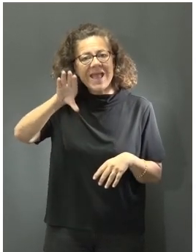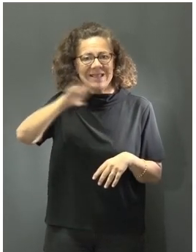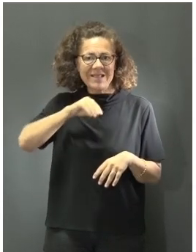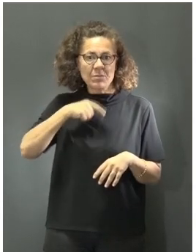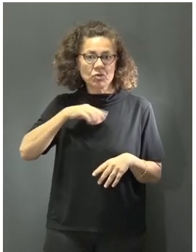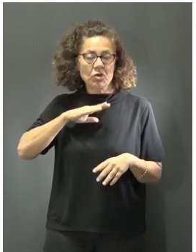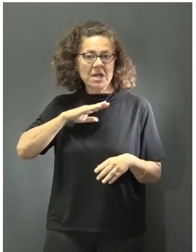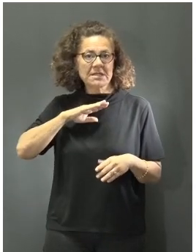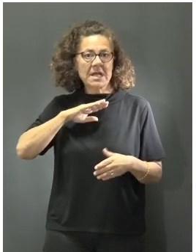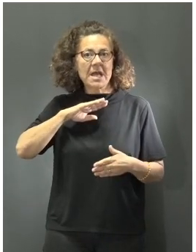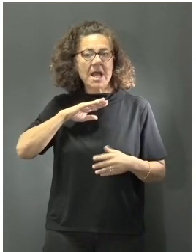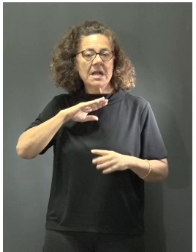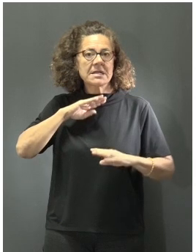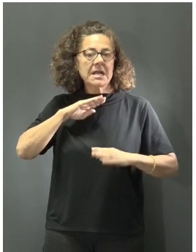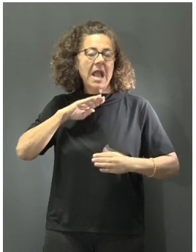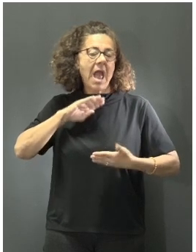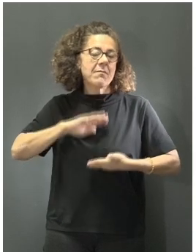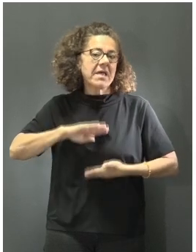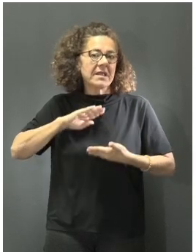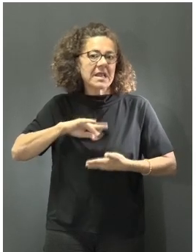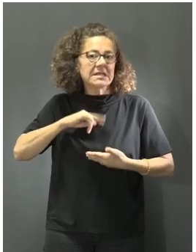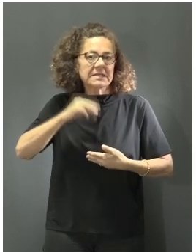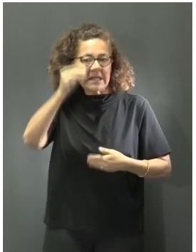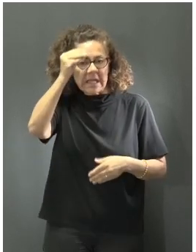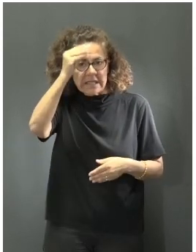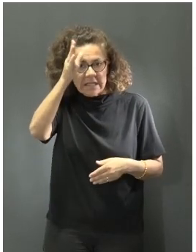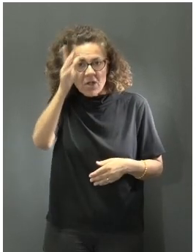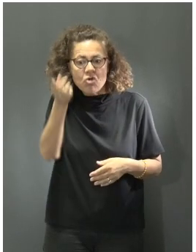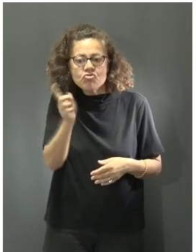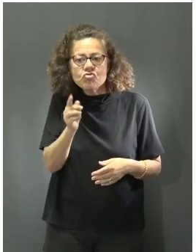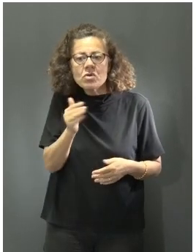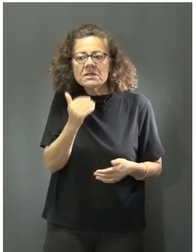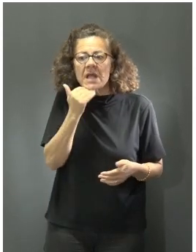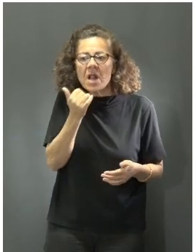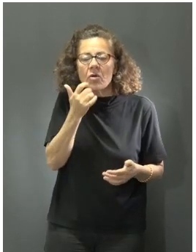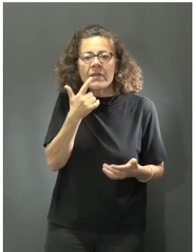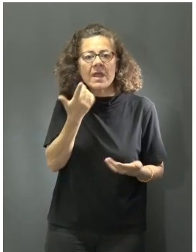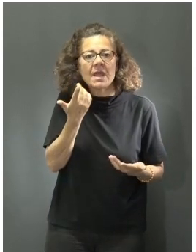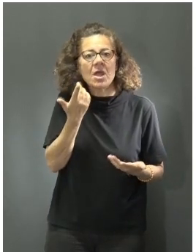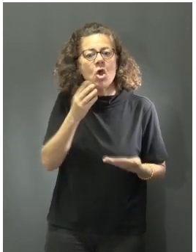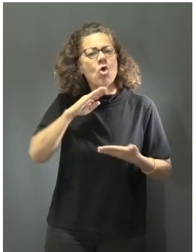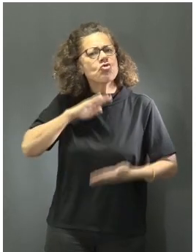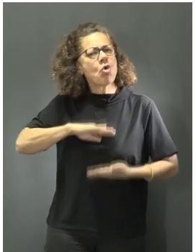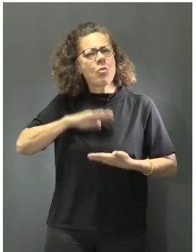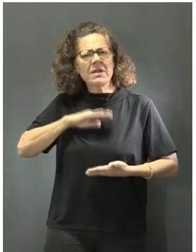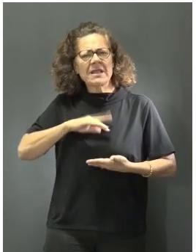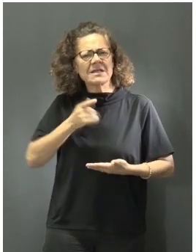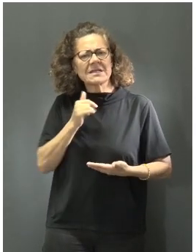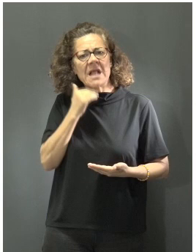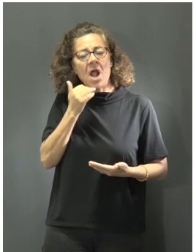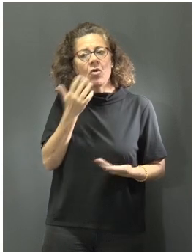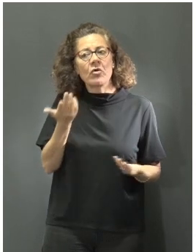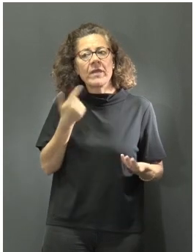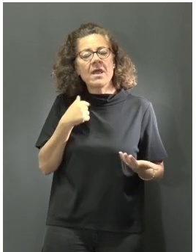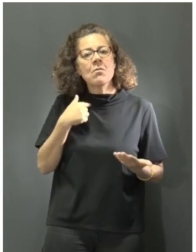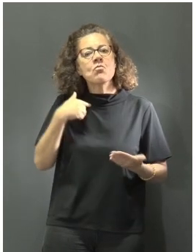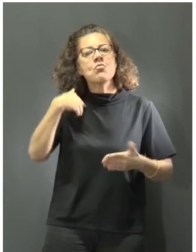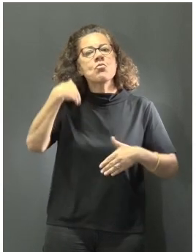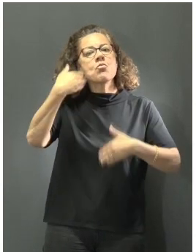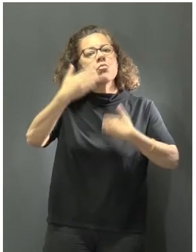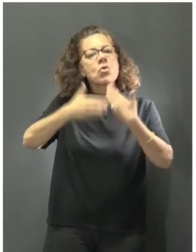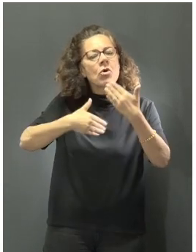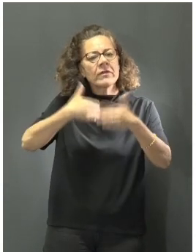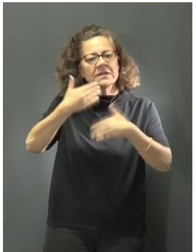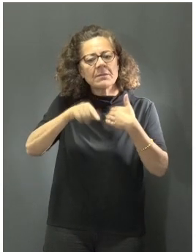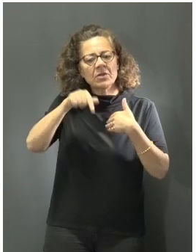las capacidades intelectuales, ¿no? No es una cuestión de competencias intelectuales, es una cuestión de procesamiento cognitivo